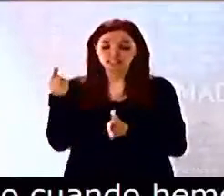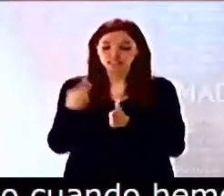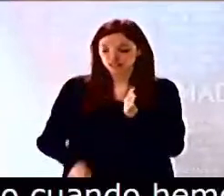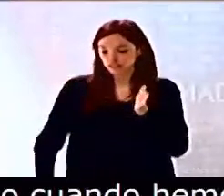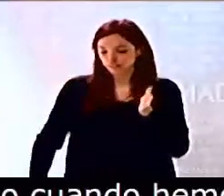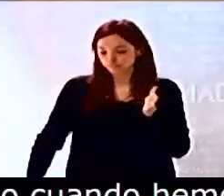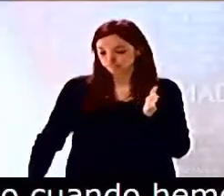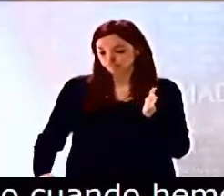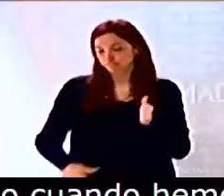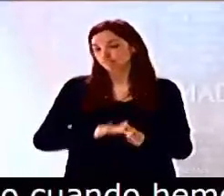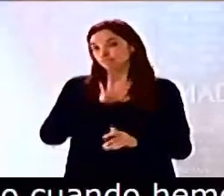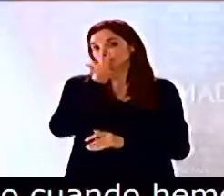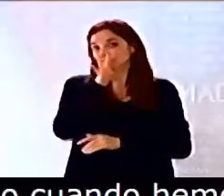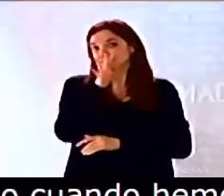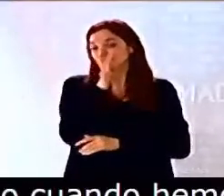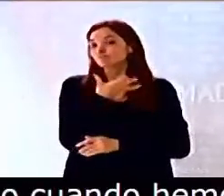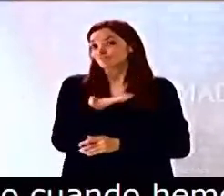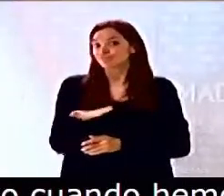que